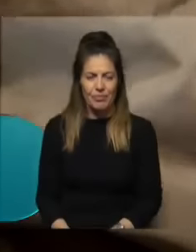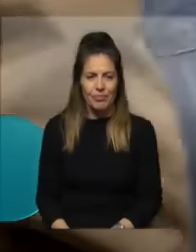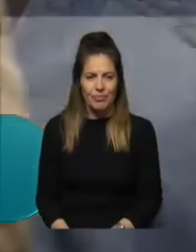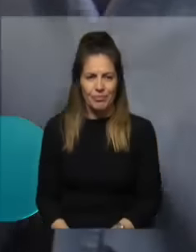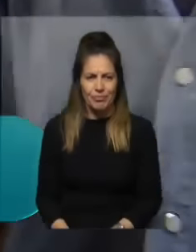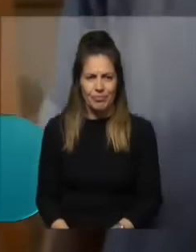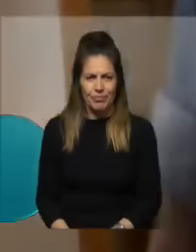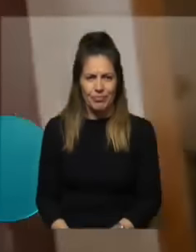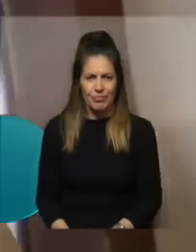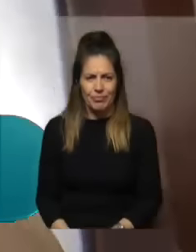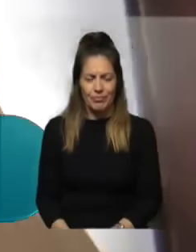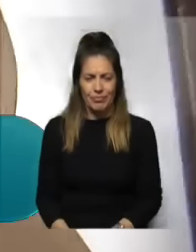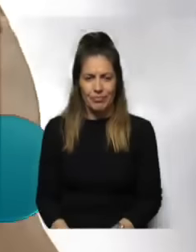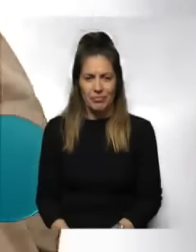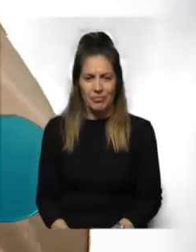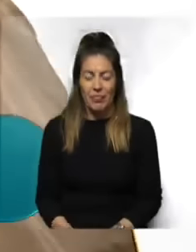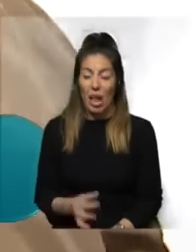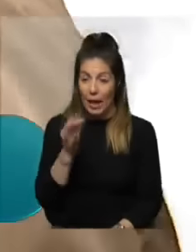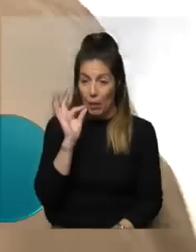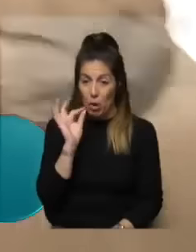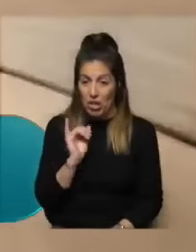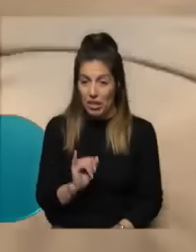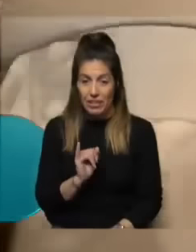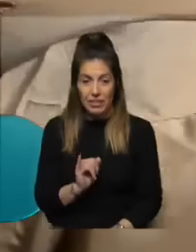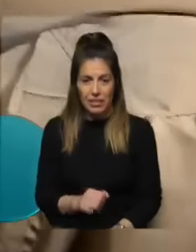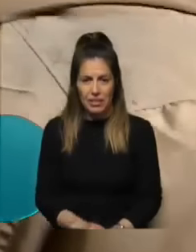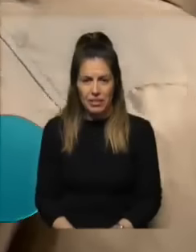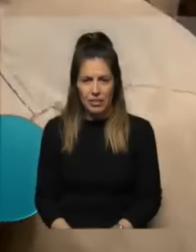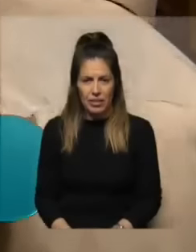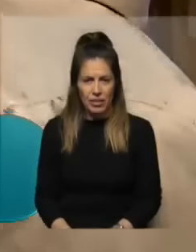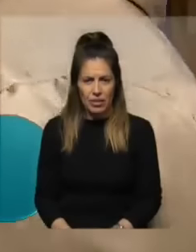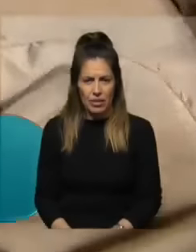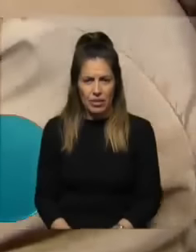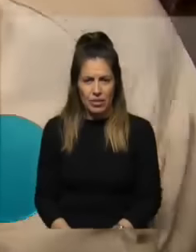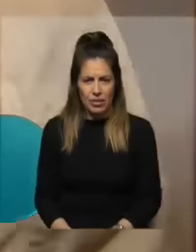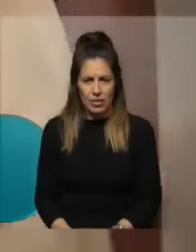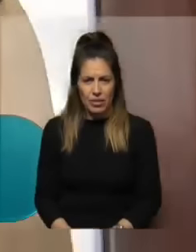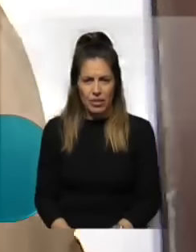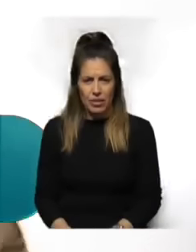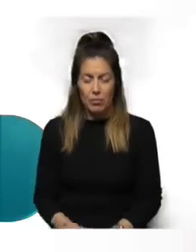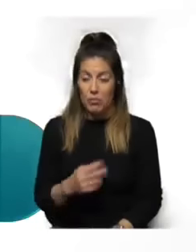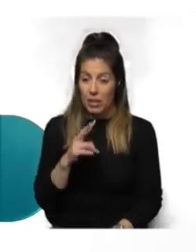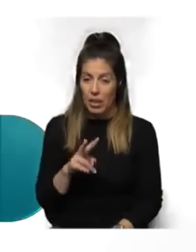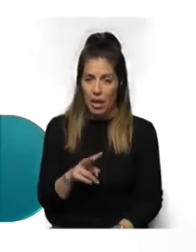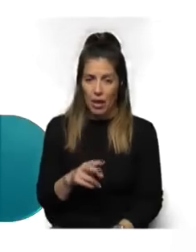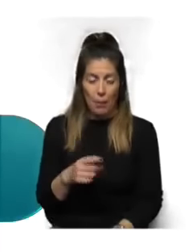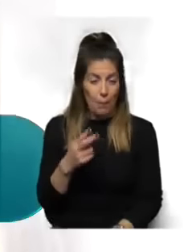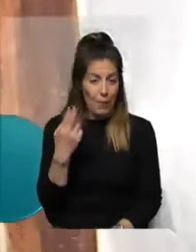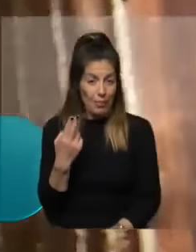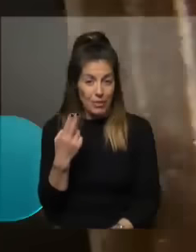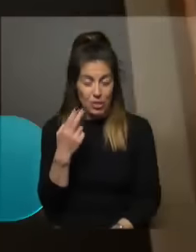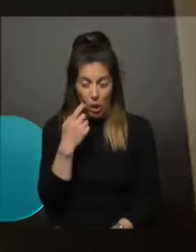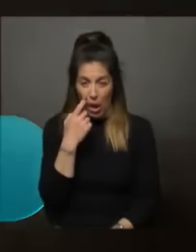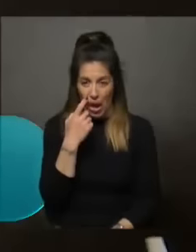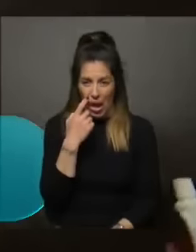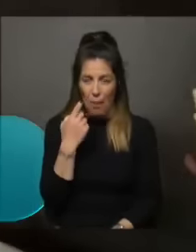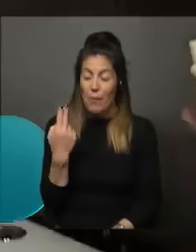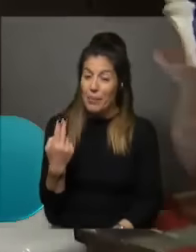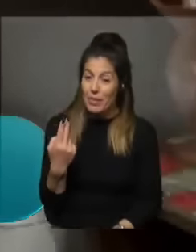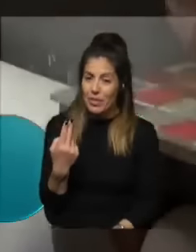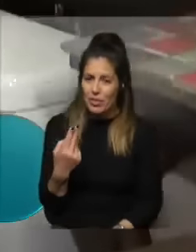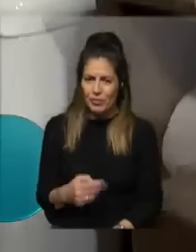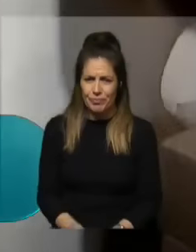higiénico, la casa, JP. El gabinete higiénico del vecino. Mirá vos, tiene lentes acá, vecino. A ver, permiso, arrímense. Vemos